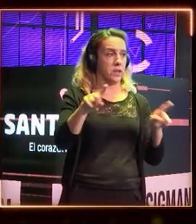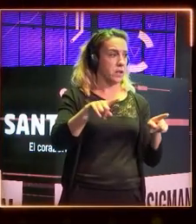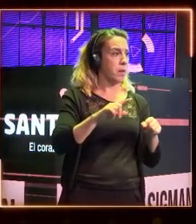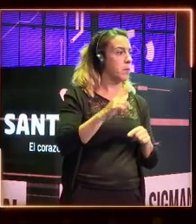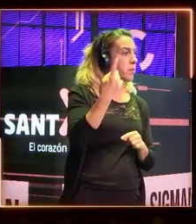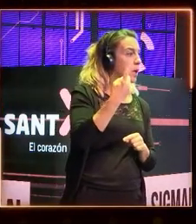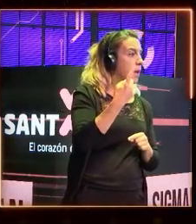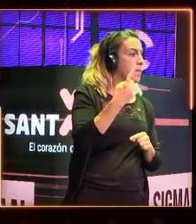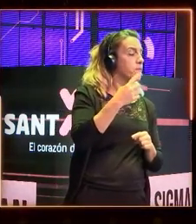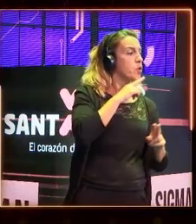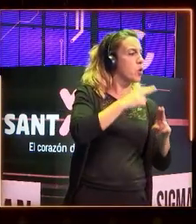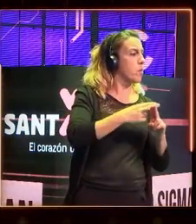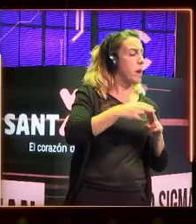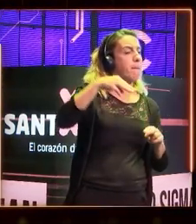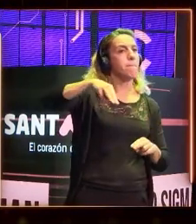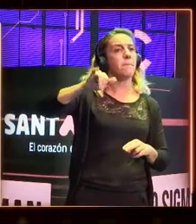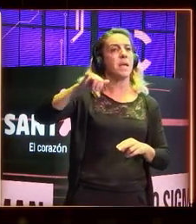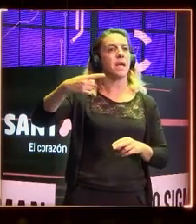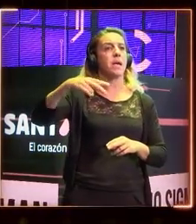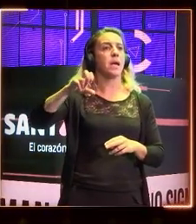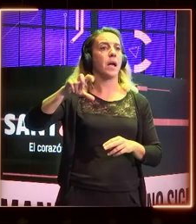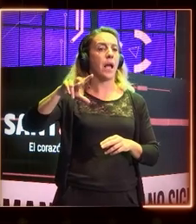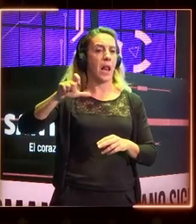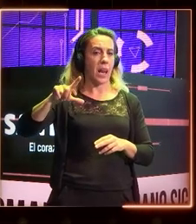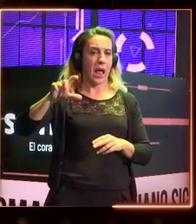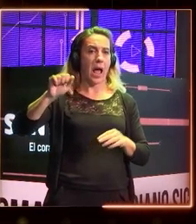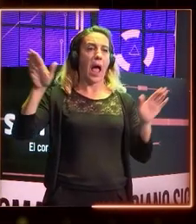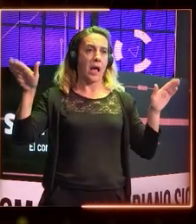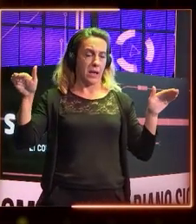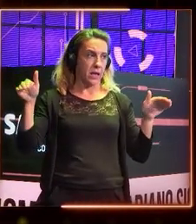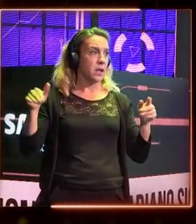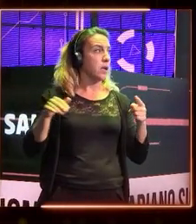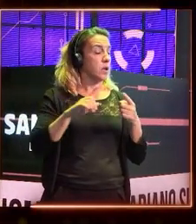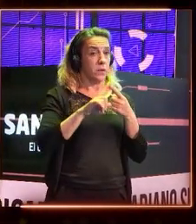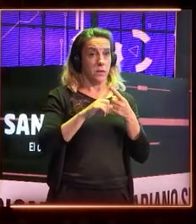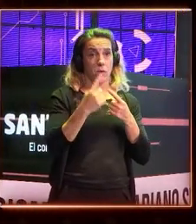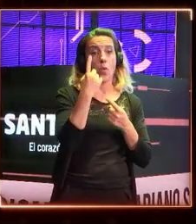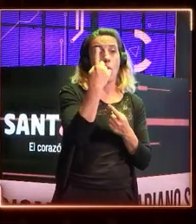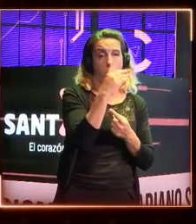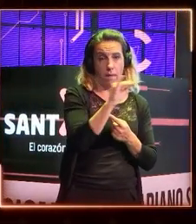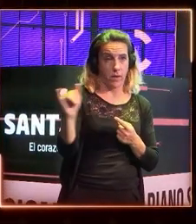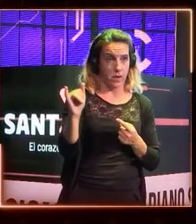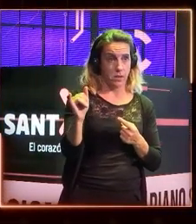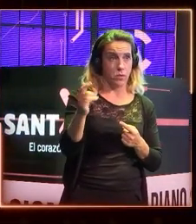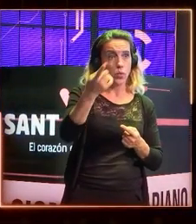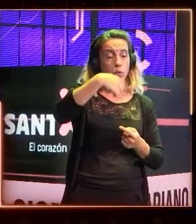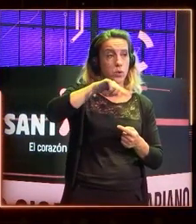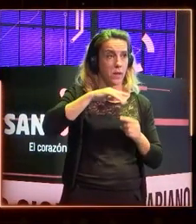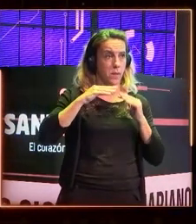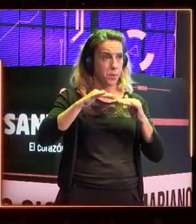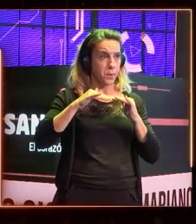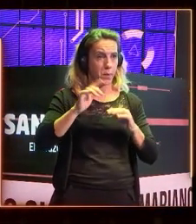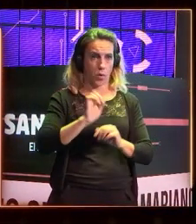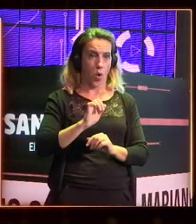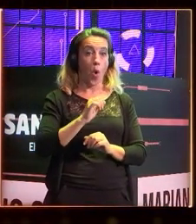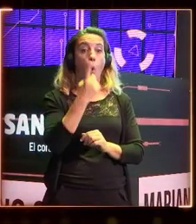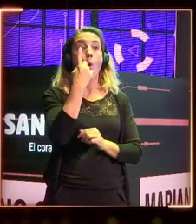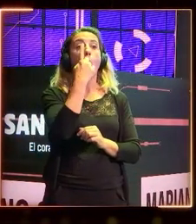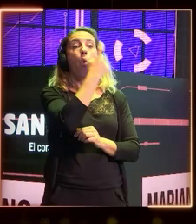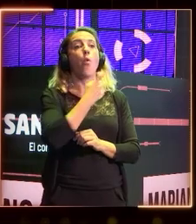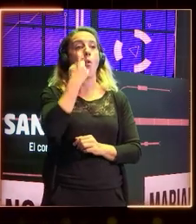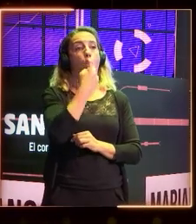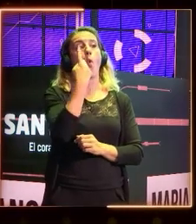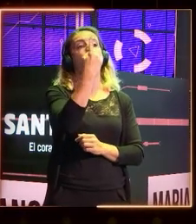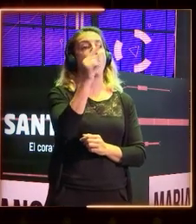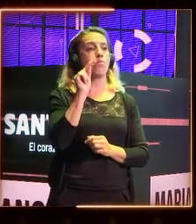Cómo te llamas Perdona lo que vamos a hacer Miguel Ángel y yo es un solo partido pulso chino ustedes no van a hacer un partido sino que lo van a hacer durante un minuto